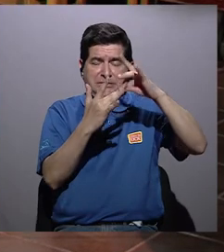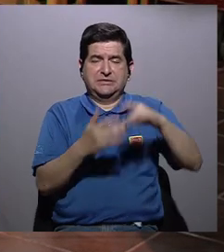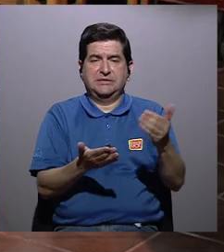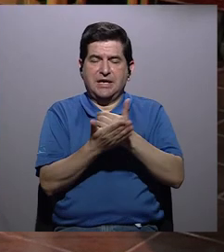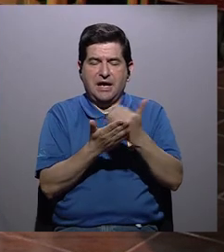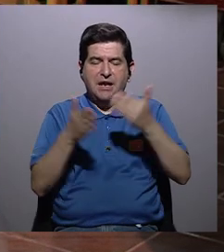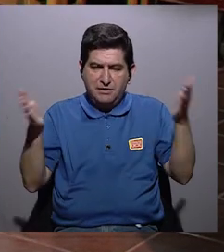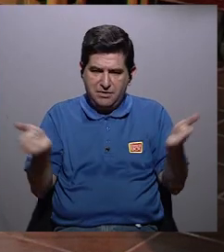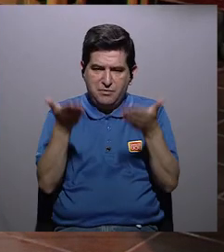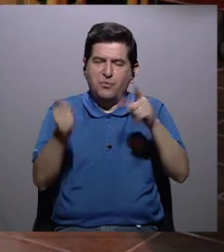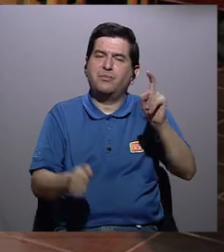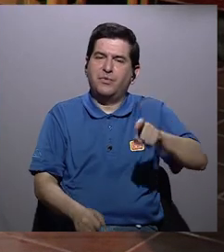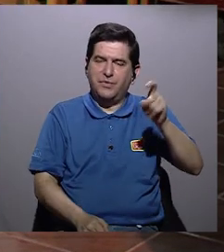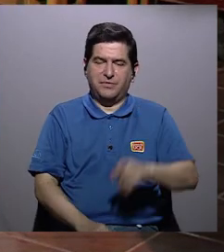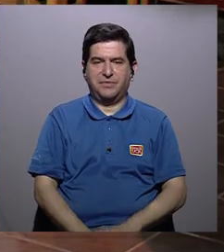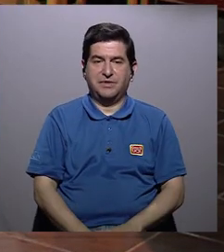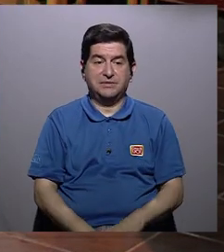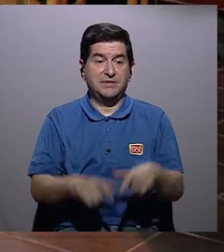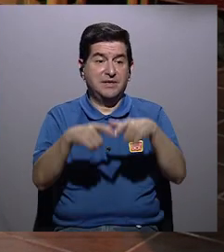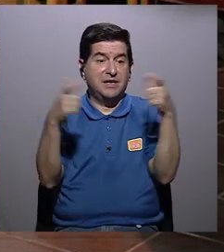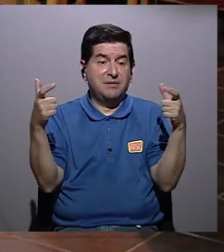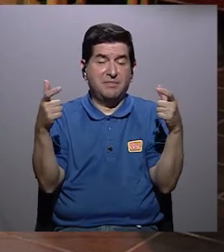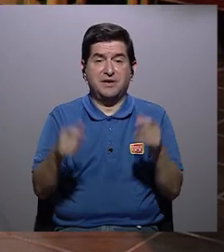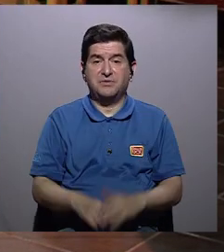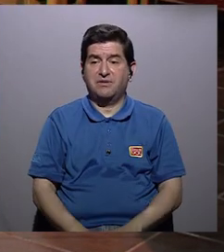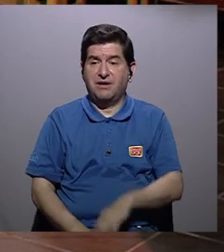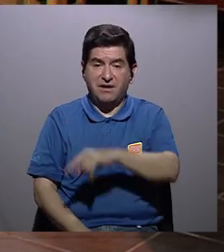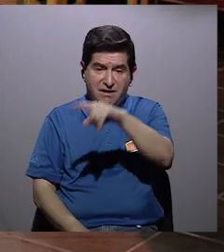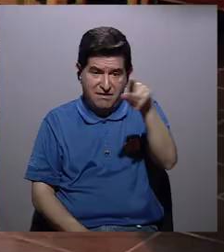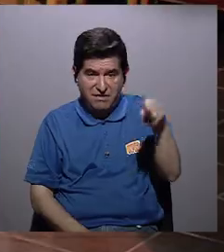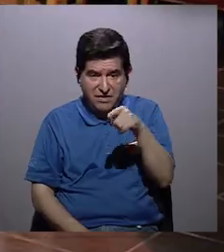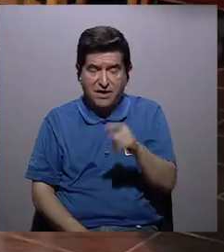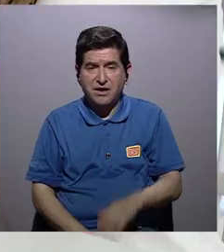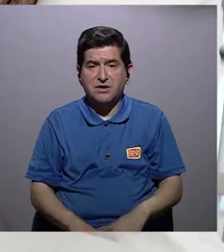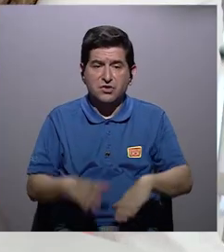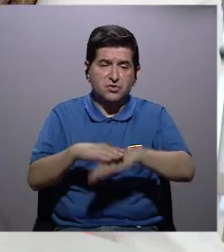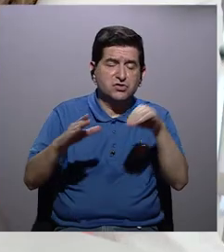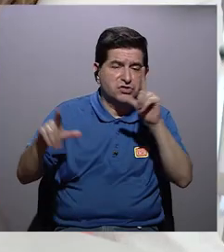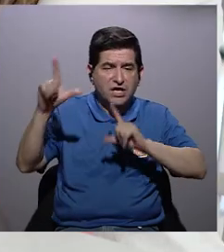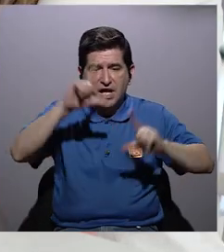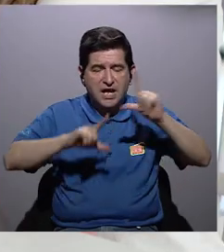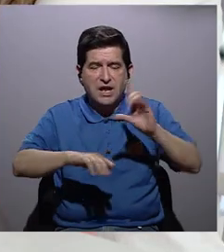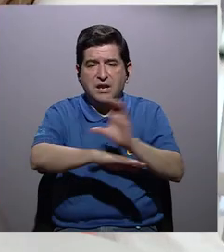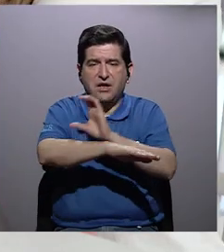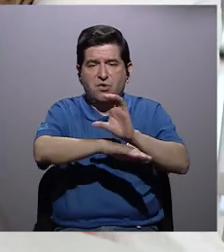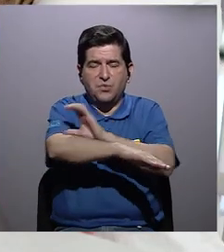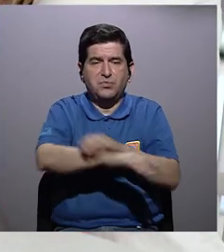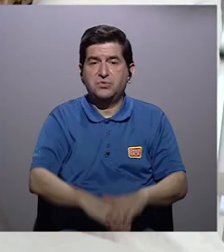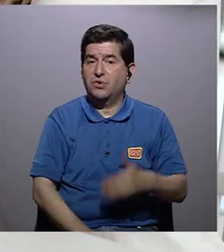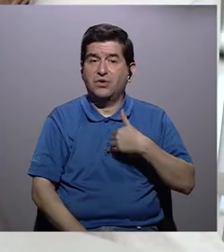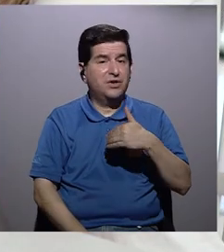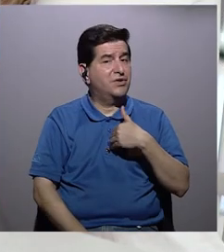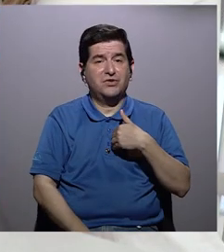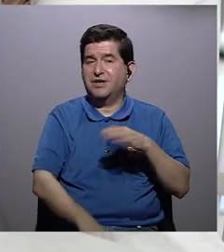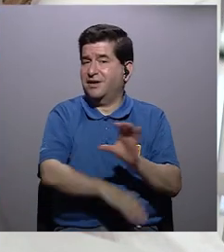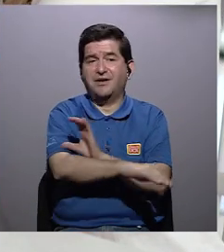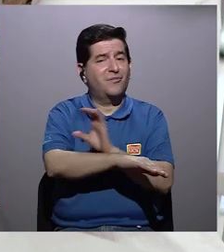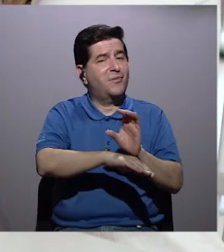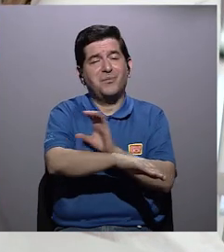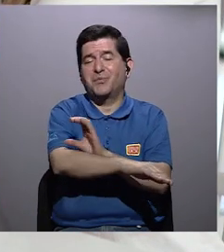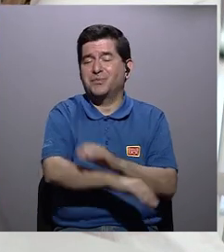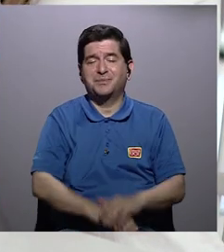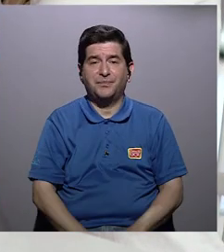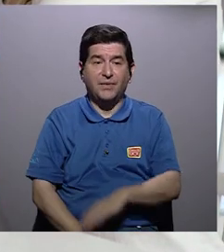deben promoverse aún más. Y resulta que la mayoría sale de laboratorio de compu y ya no tiene compu.